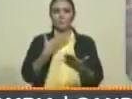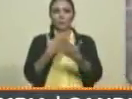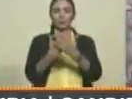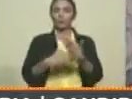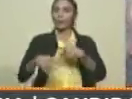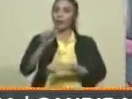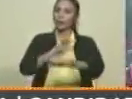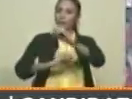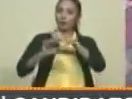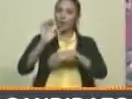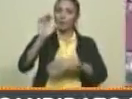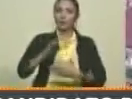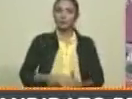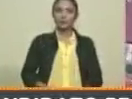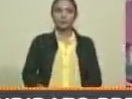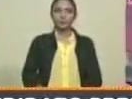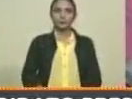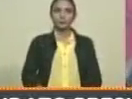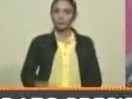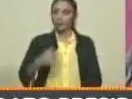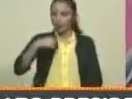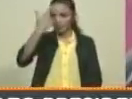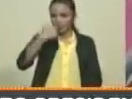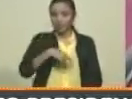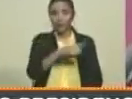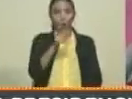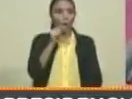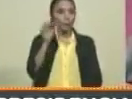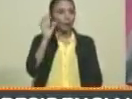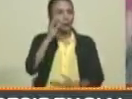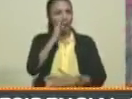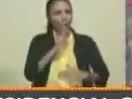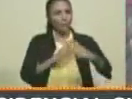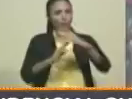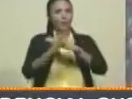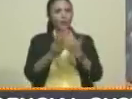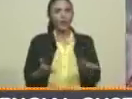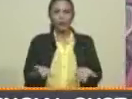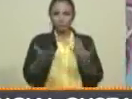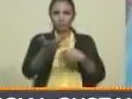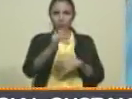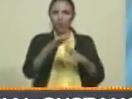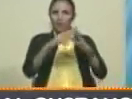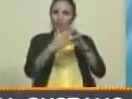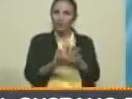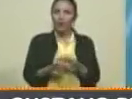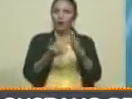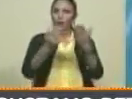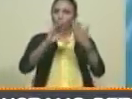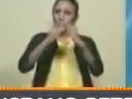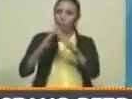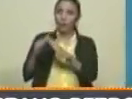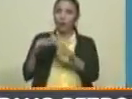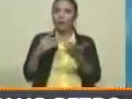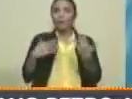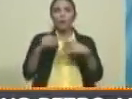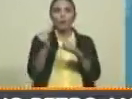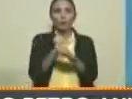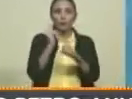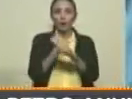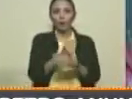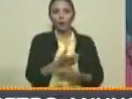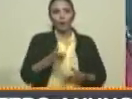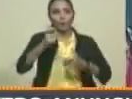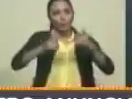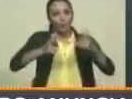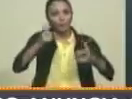defensa de Venezuela, lo hacemos por estas mujeres humildes del barrio, lo hacemos por estos trabajadores, por los